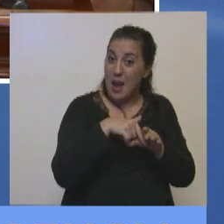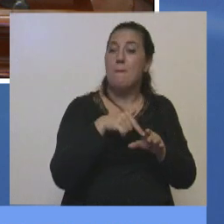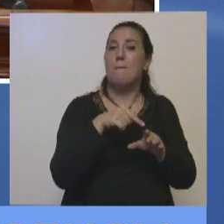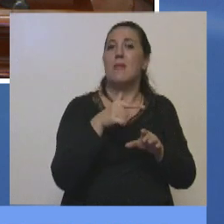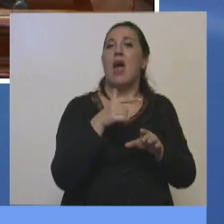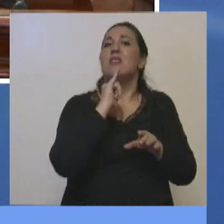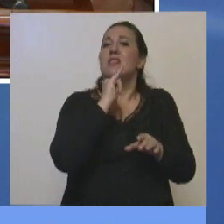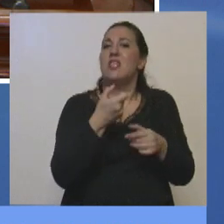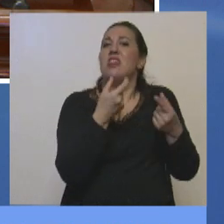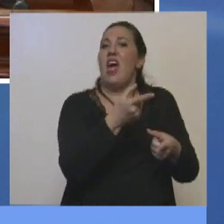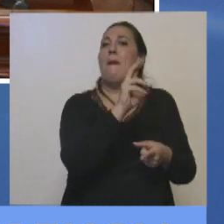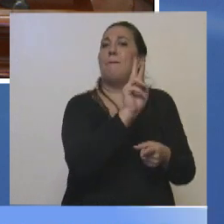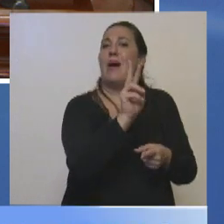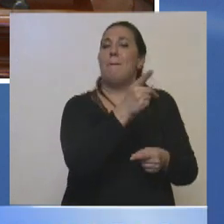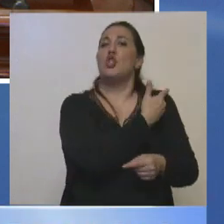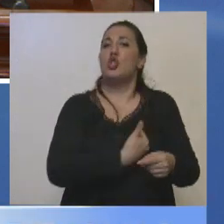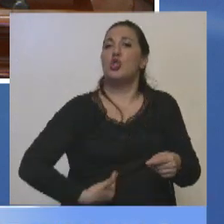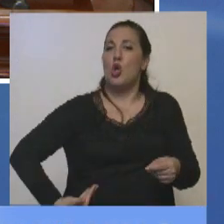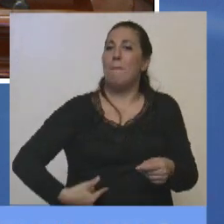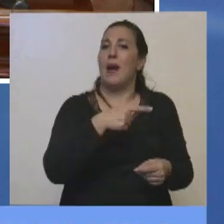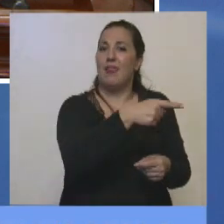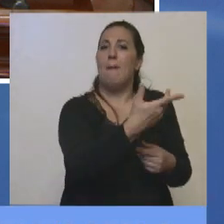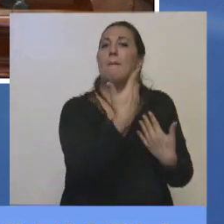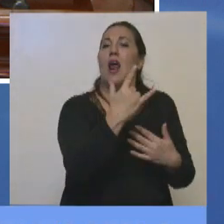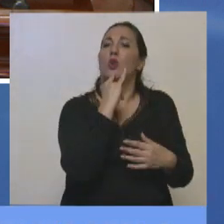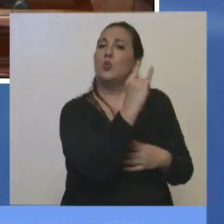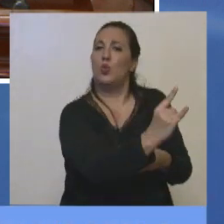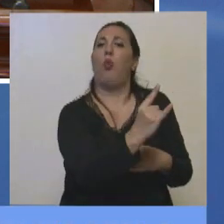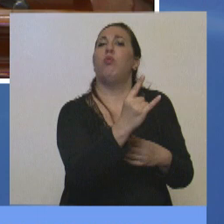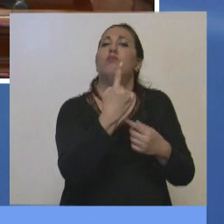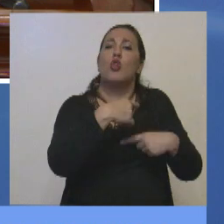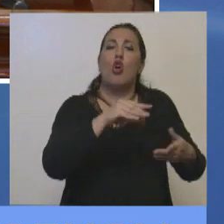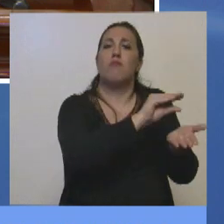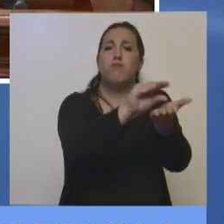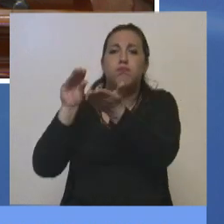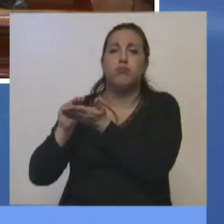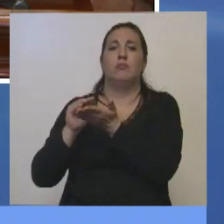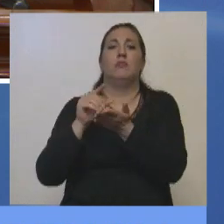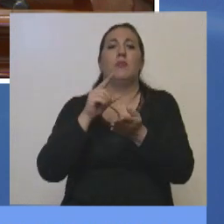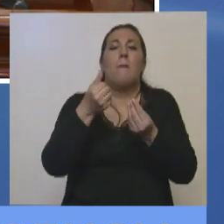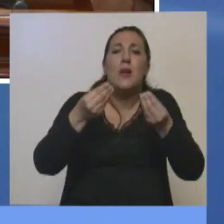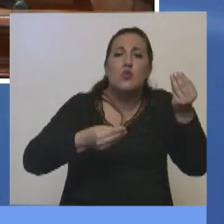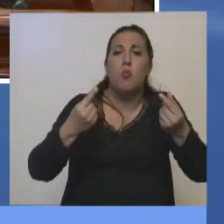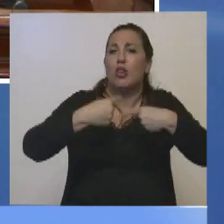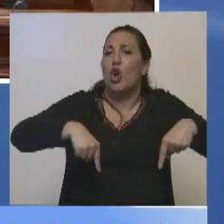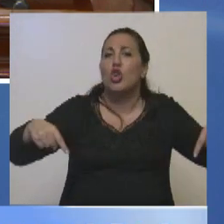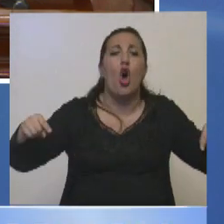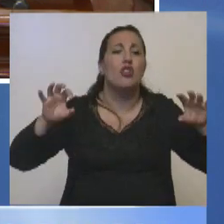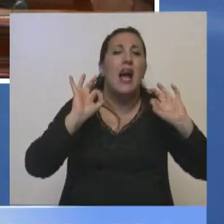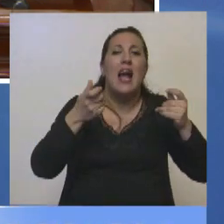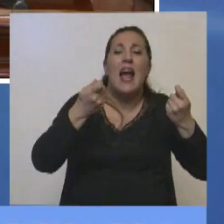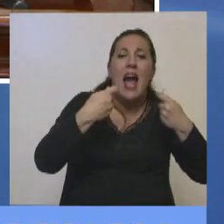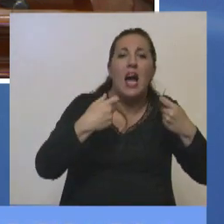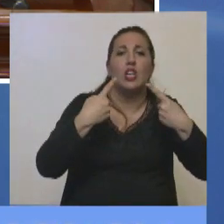poder ejecutivo a hacer la reestructuración de partidas presupuestarias más allá de los límites establecidos